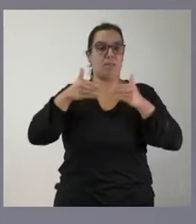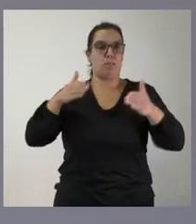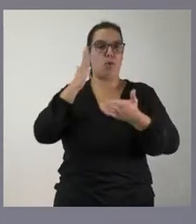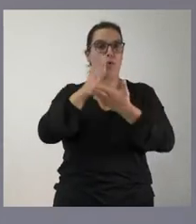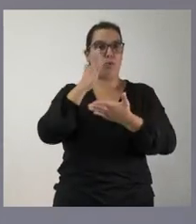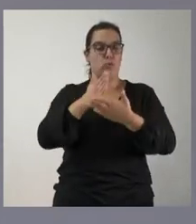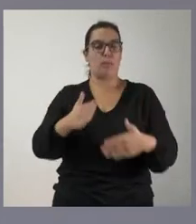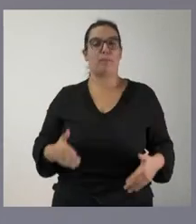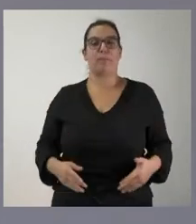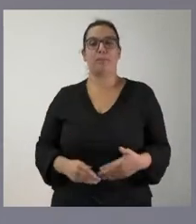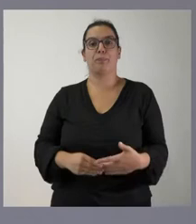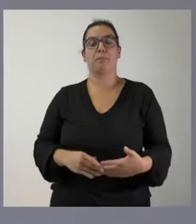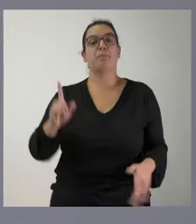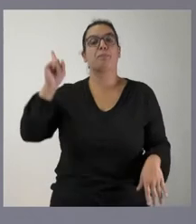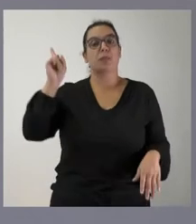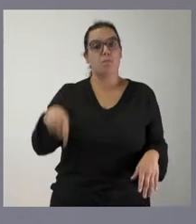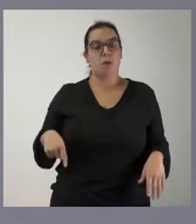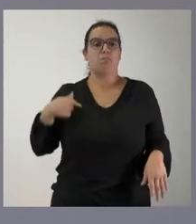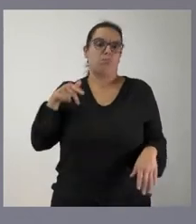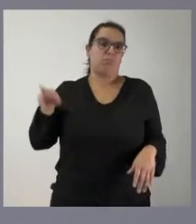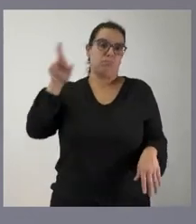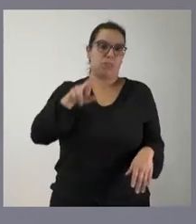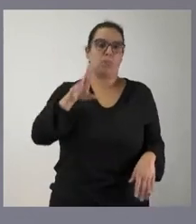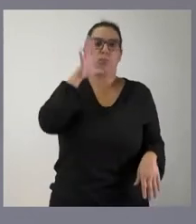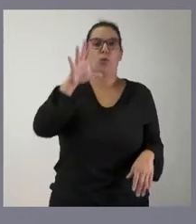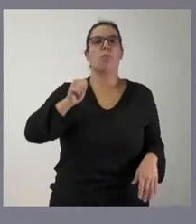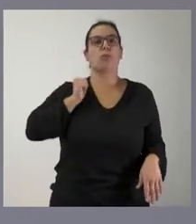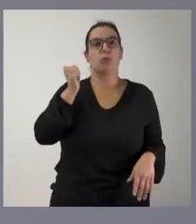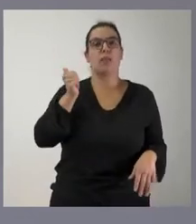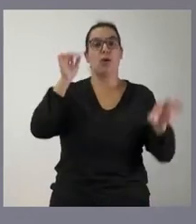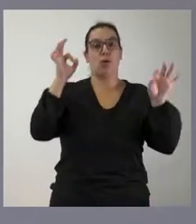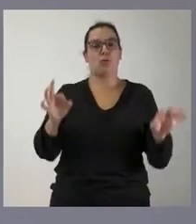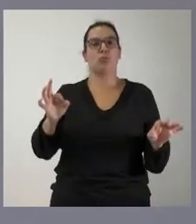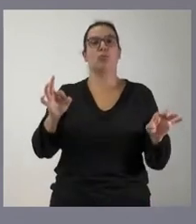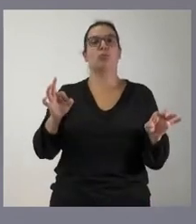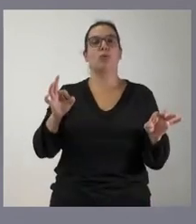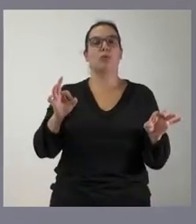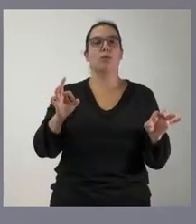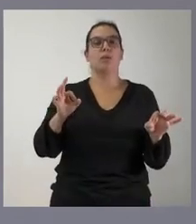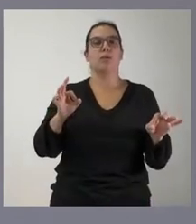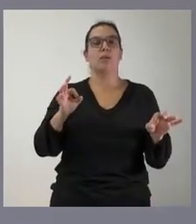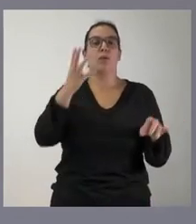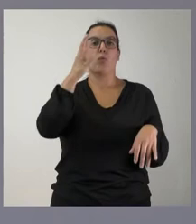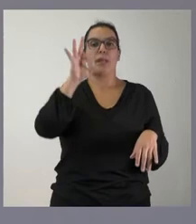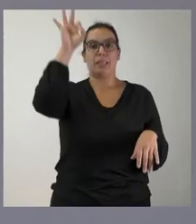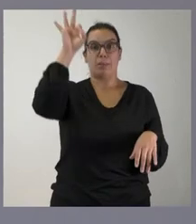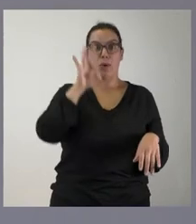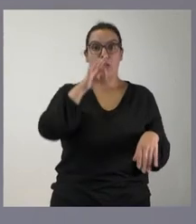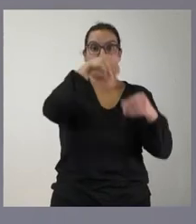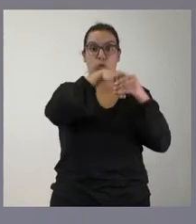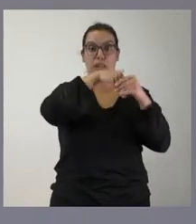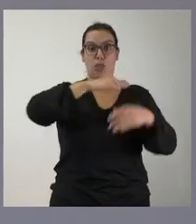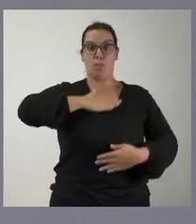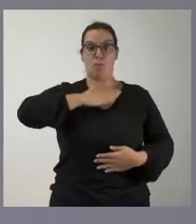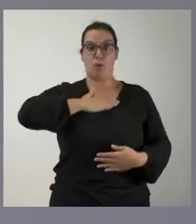académico y también nos reiteramos en la oportunidad de haber aprovechado la ocasión para disponer de este 40% del currículum propio en